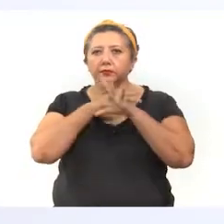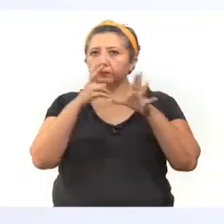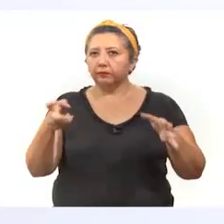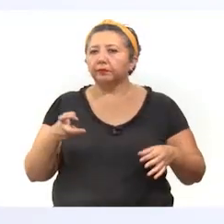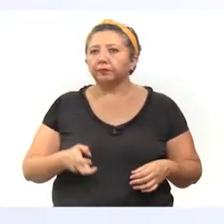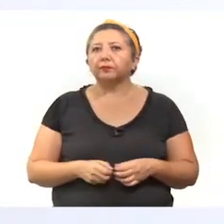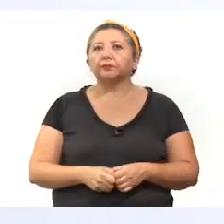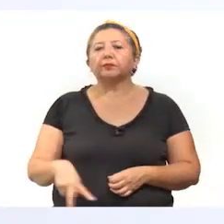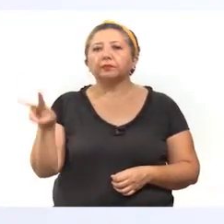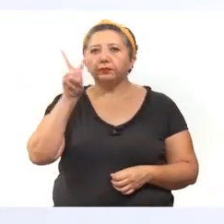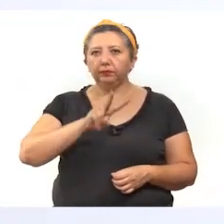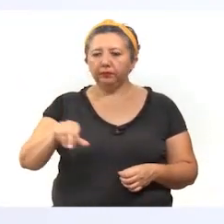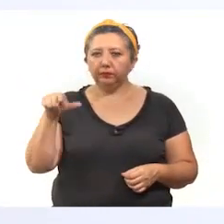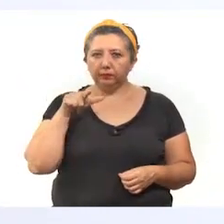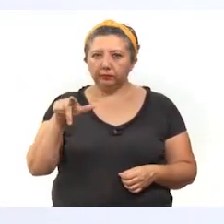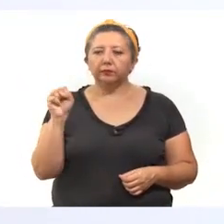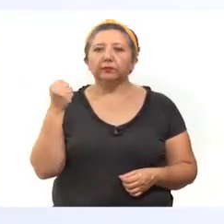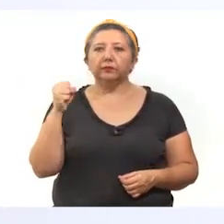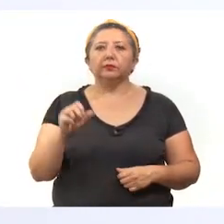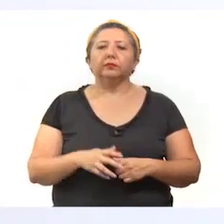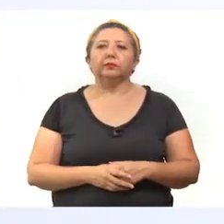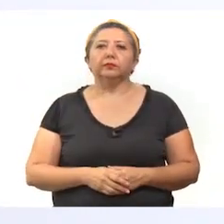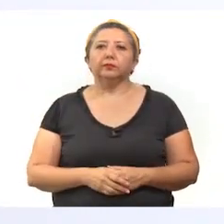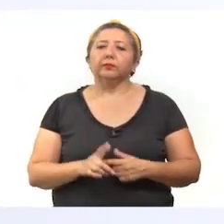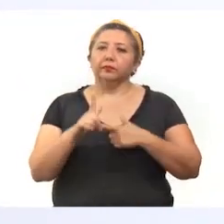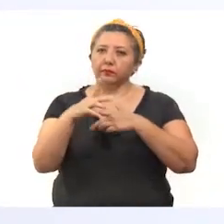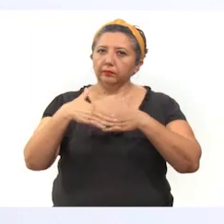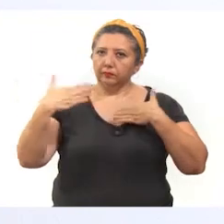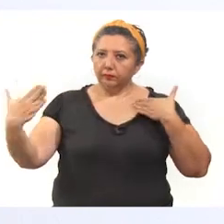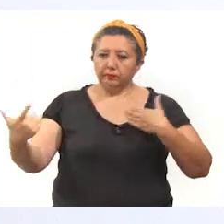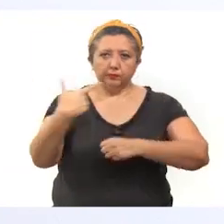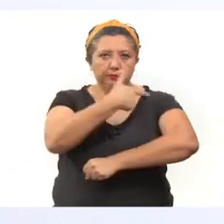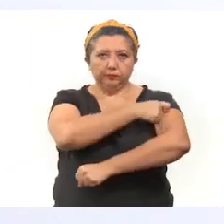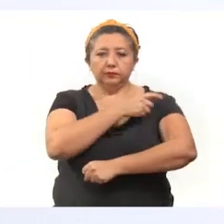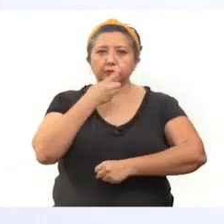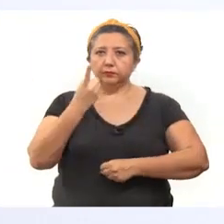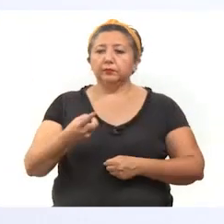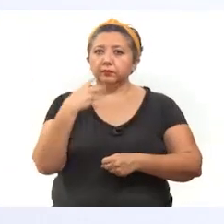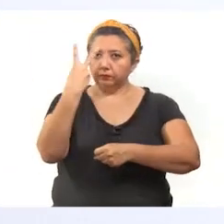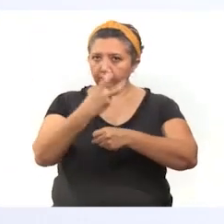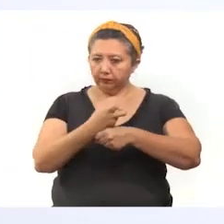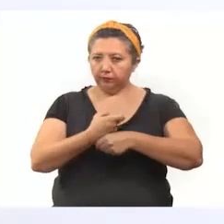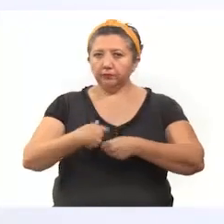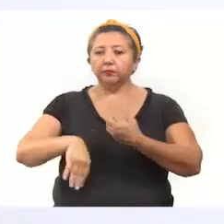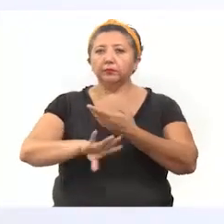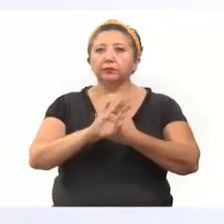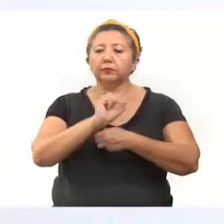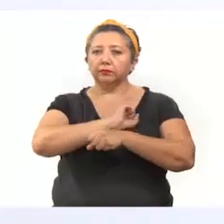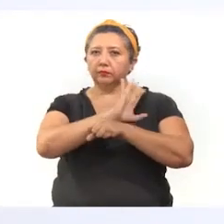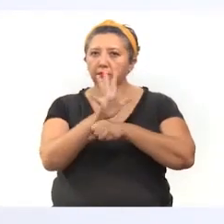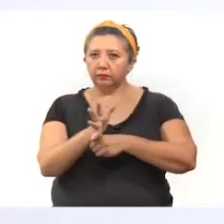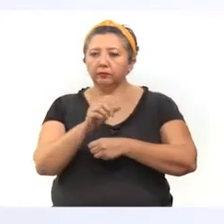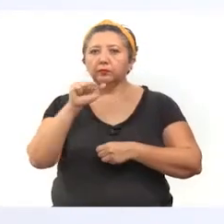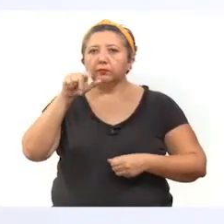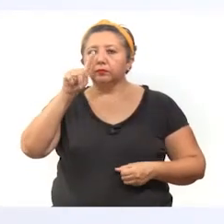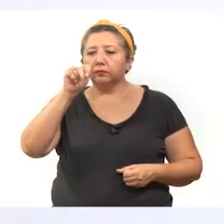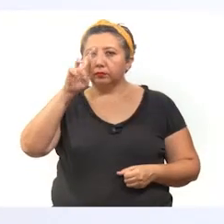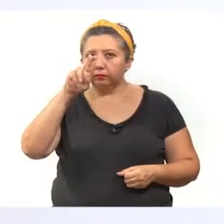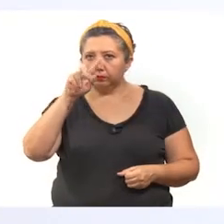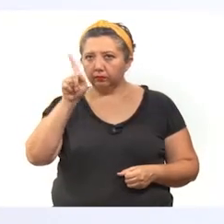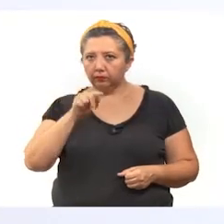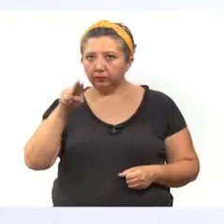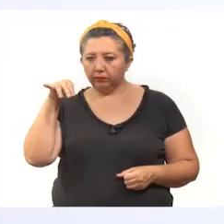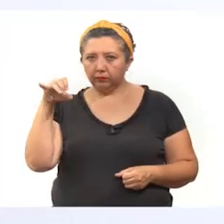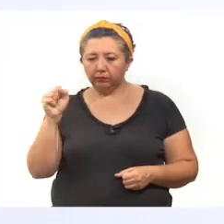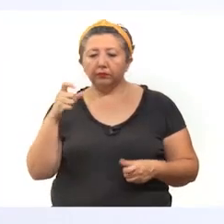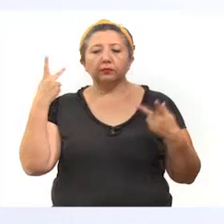Buenas tardes. Este es el parte médico de este viernes 17 de septiembre. Continúa avanzando la vacunación de la segunda dosis contra el coronavirus de la